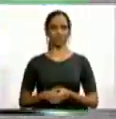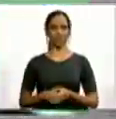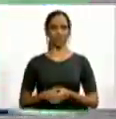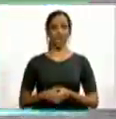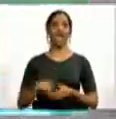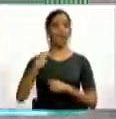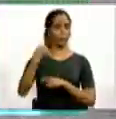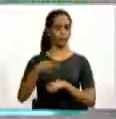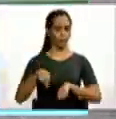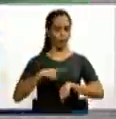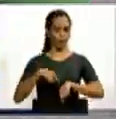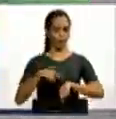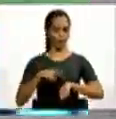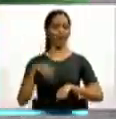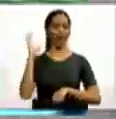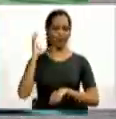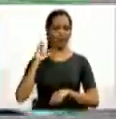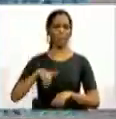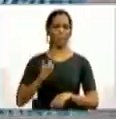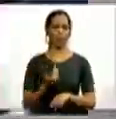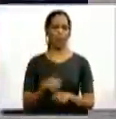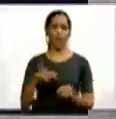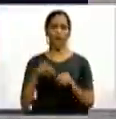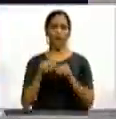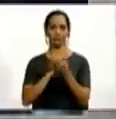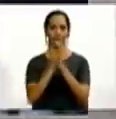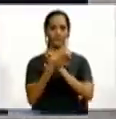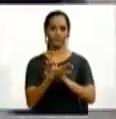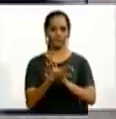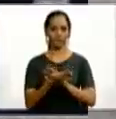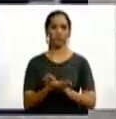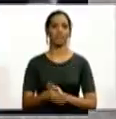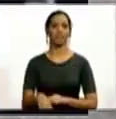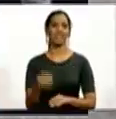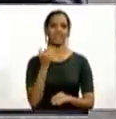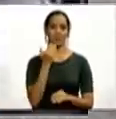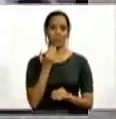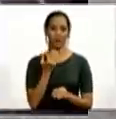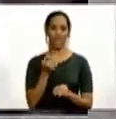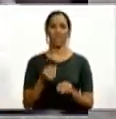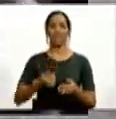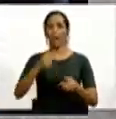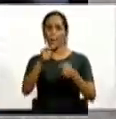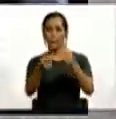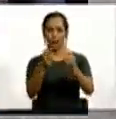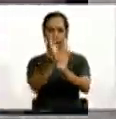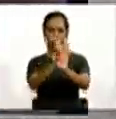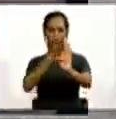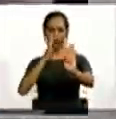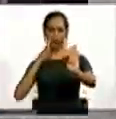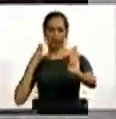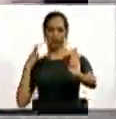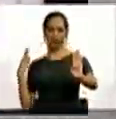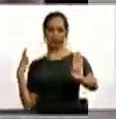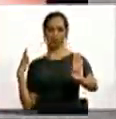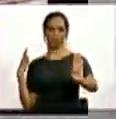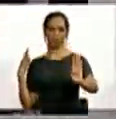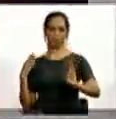En las próximas horas, Caracas podría quedarse sin gasolina. Y en las pocas que tienen combustible, las colas se hacen interminables.